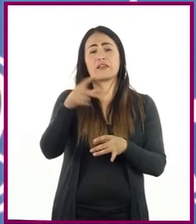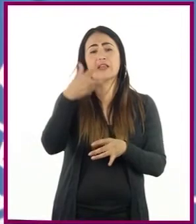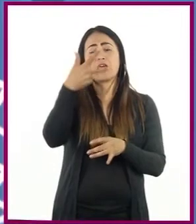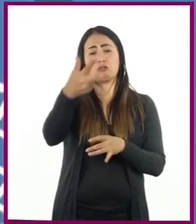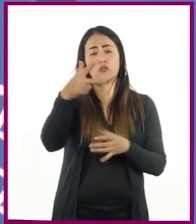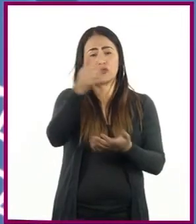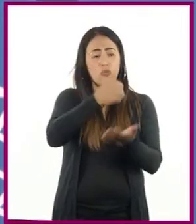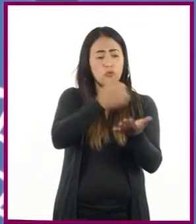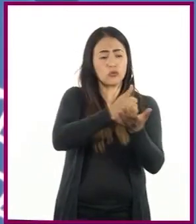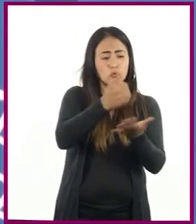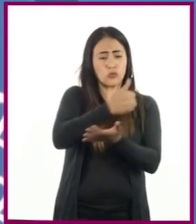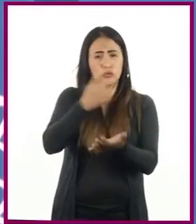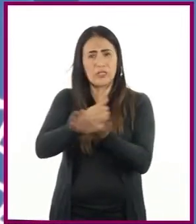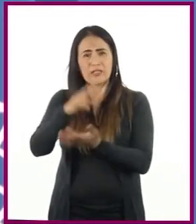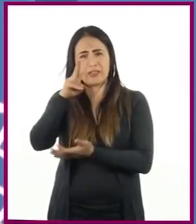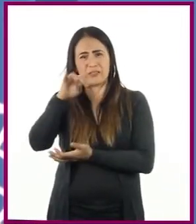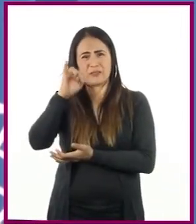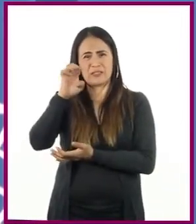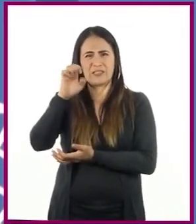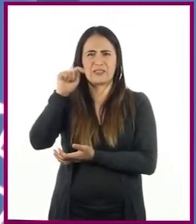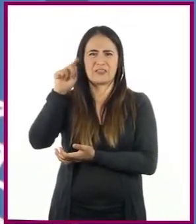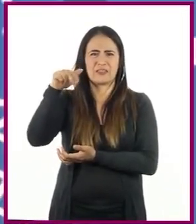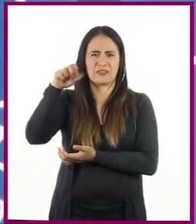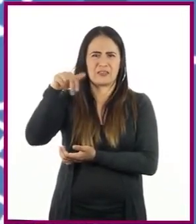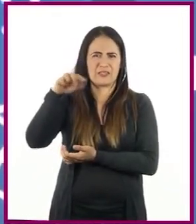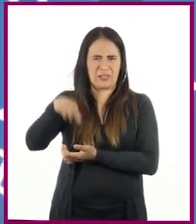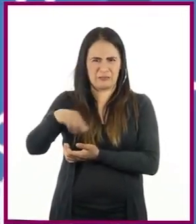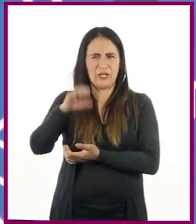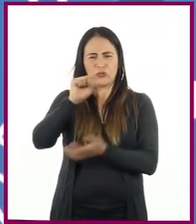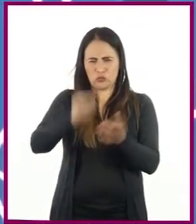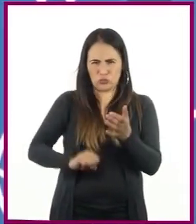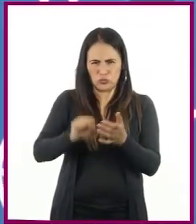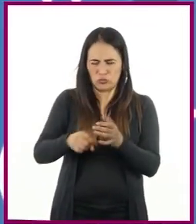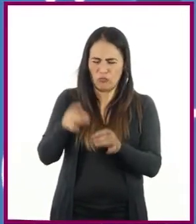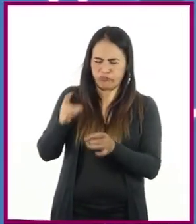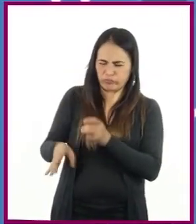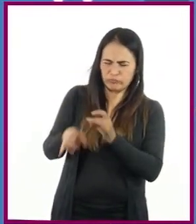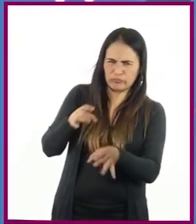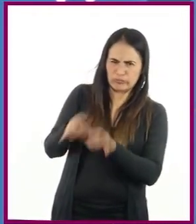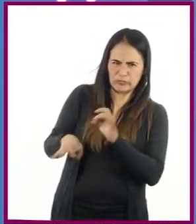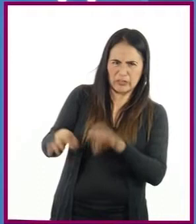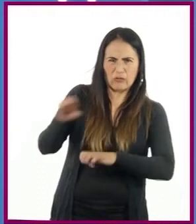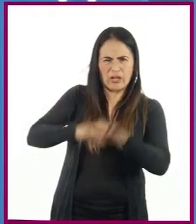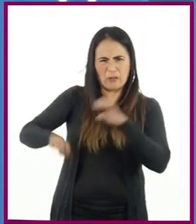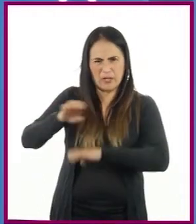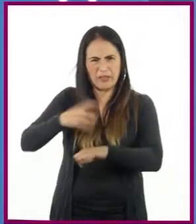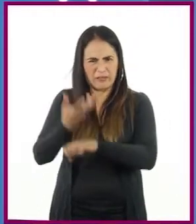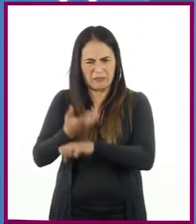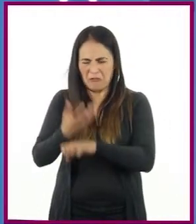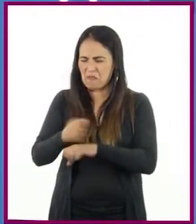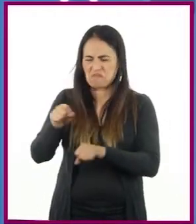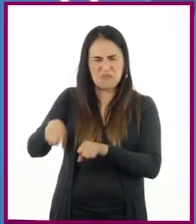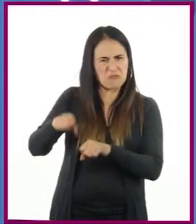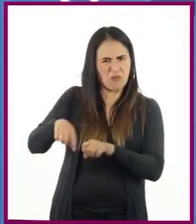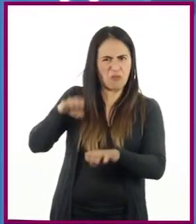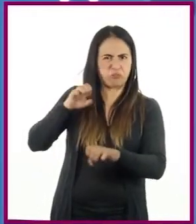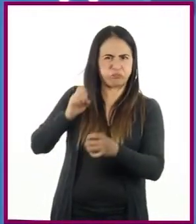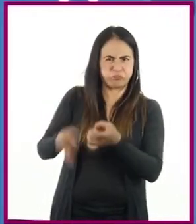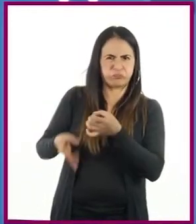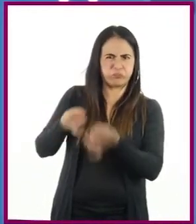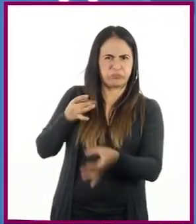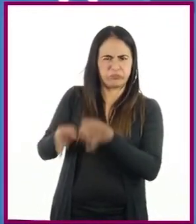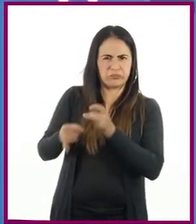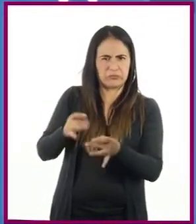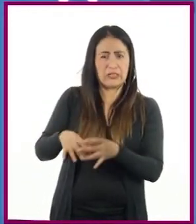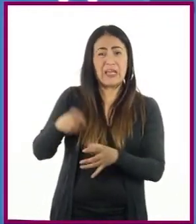del Sur, poniendo en sitio a la capital Saigón y atacando a la embajada norteamericana. A pesar de que el